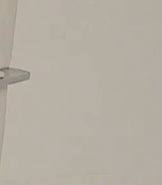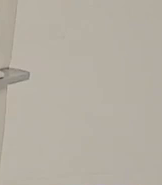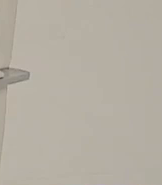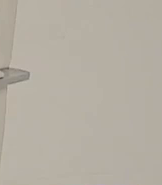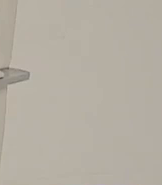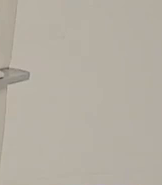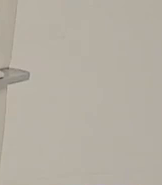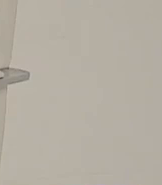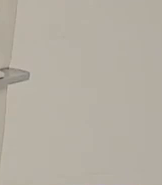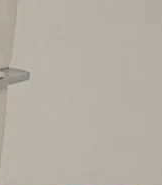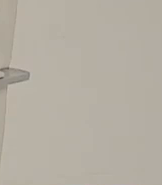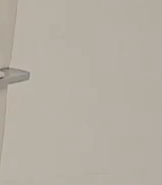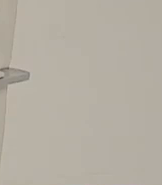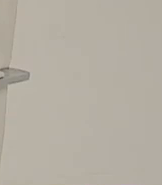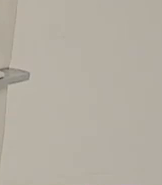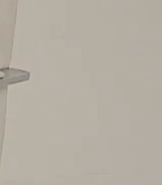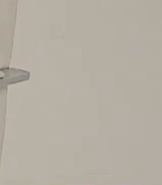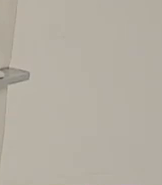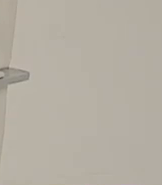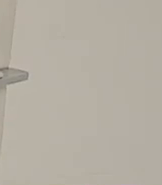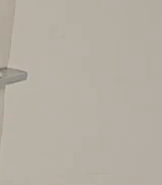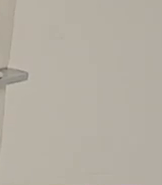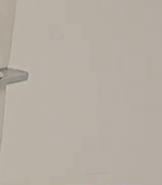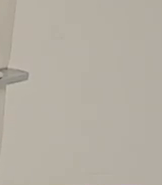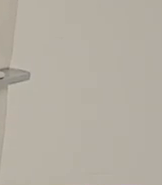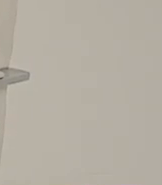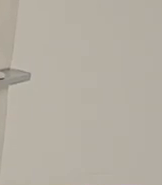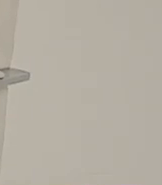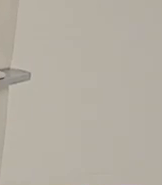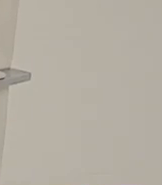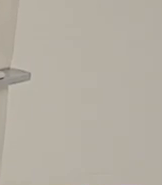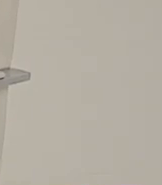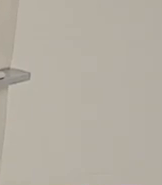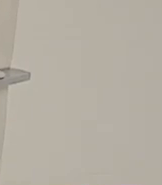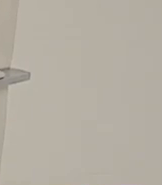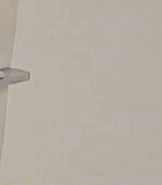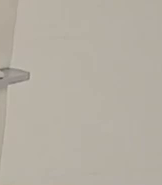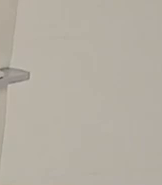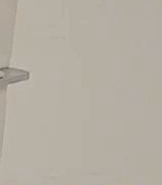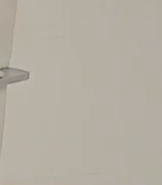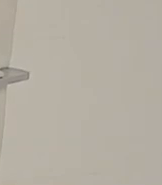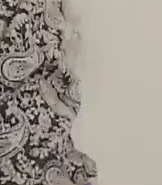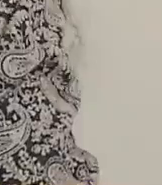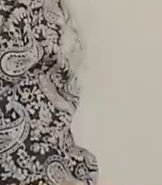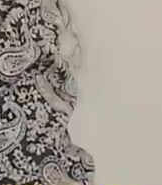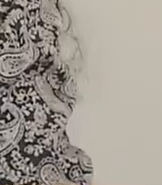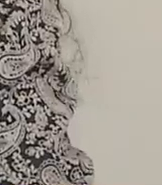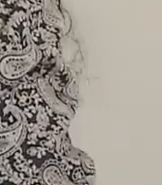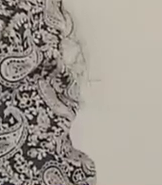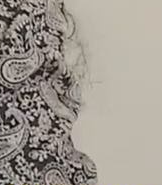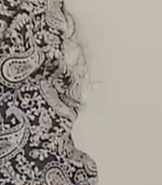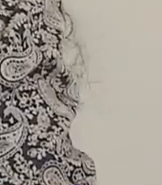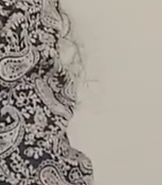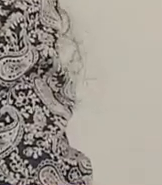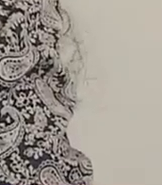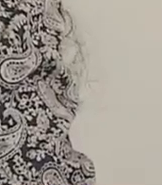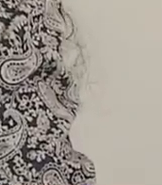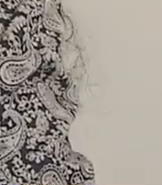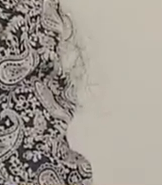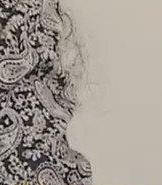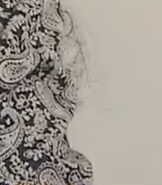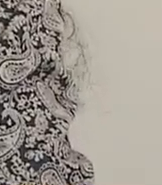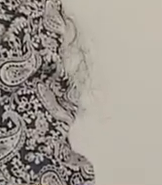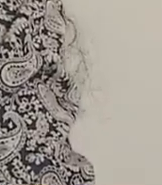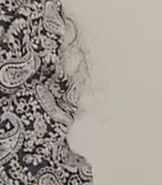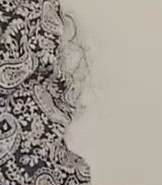donde en las parejas se supone que, por supuesto se va a suponer que la pareja es heterosexual y que la mujer va a manejar el